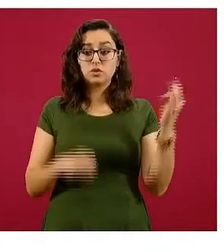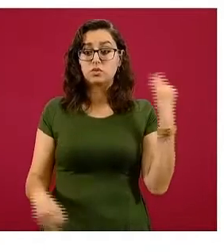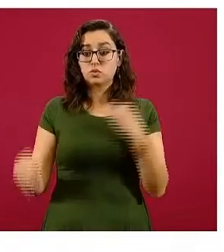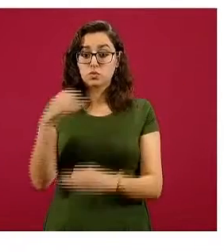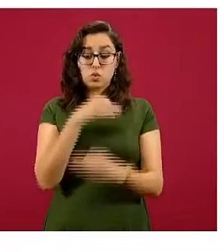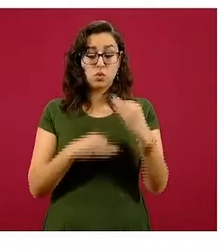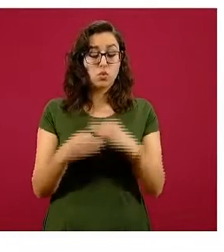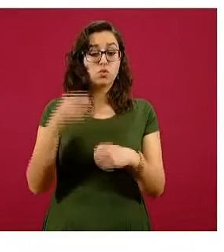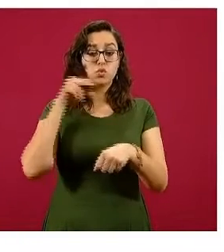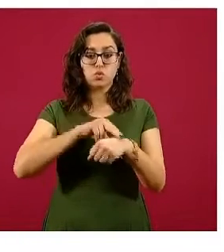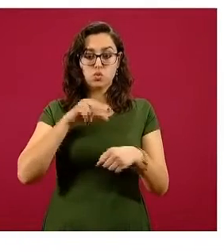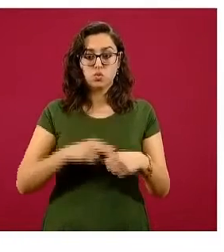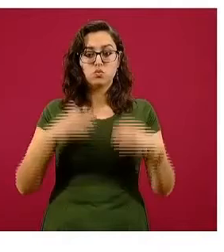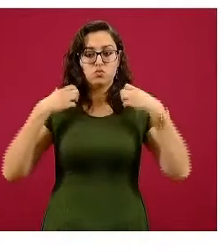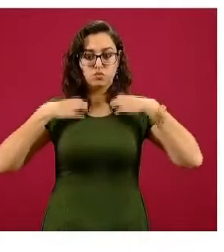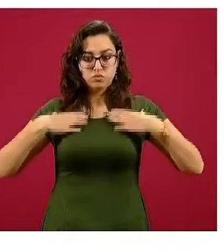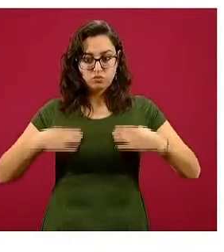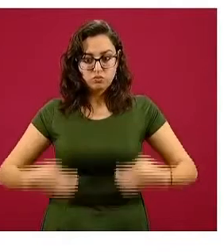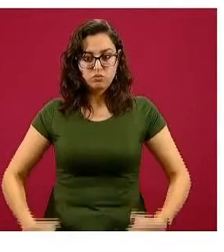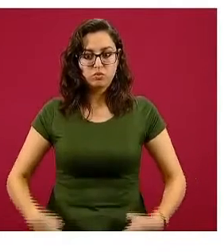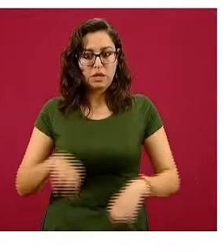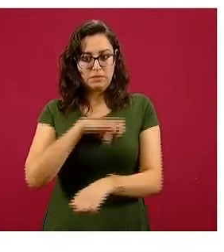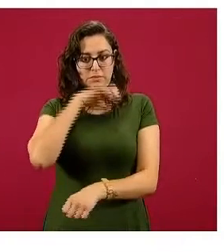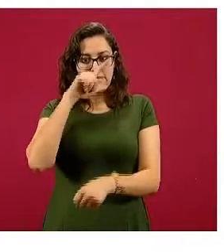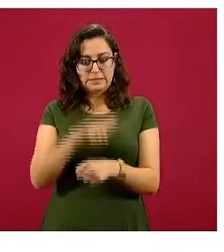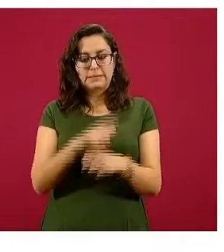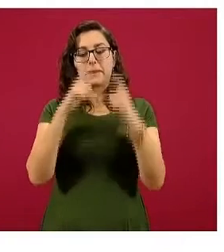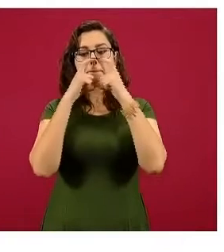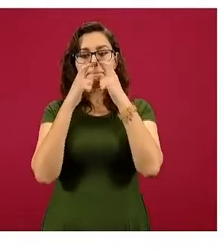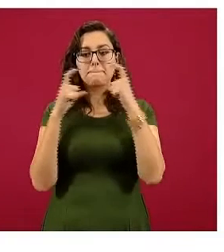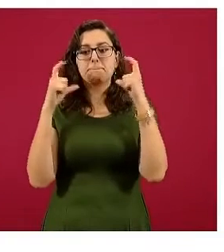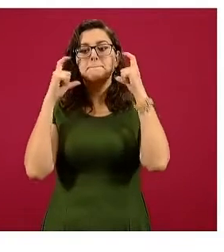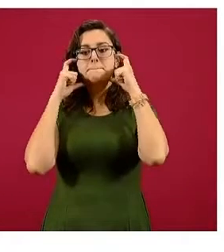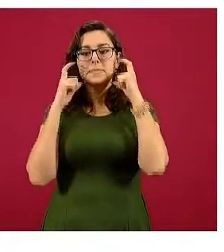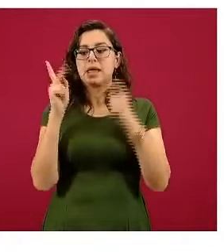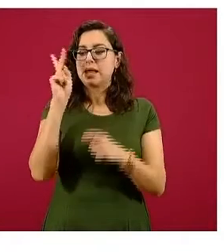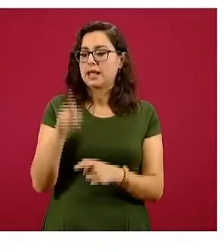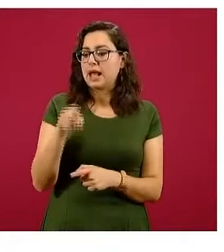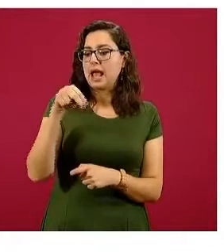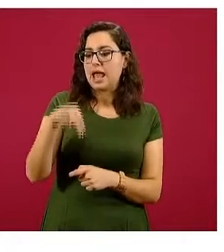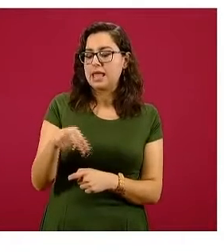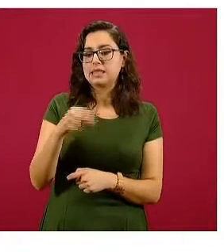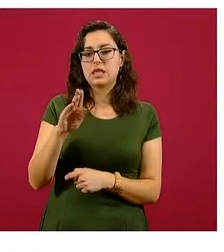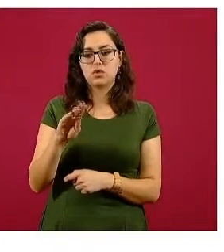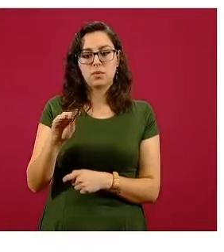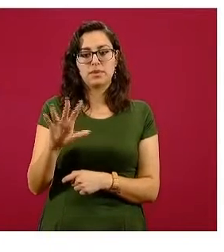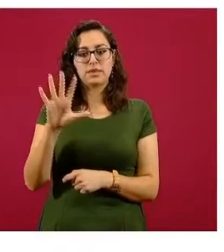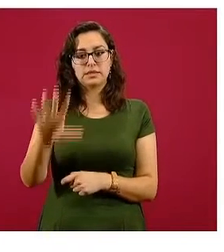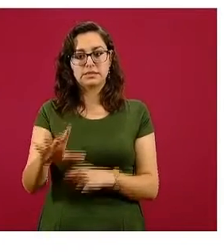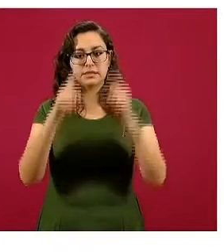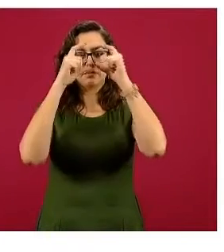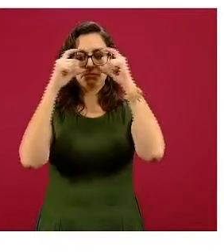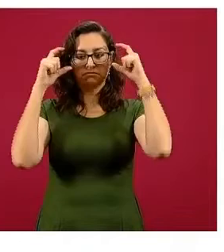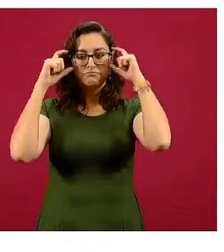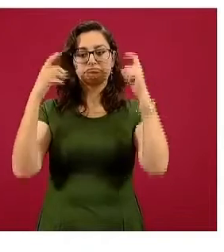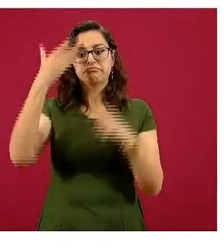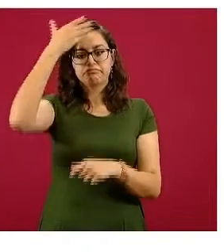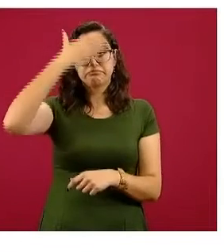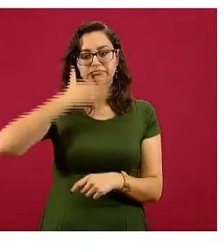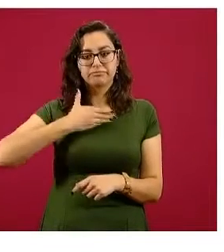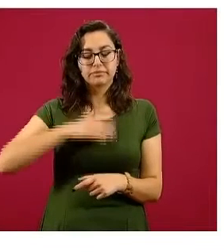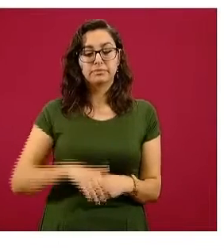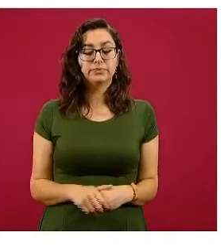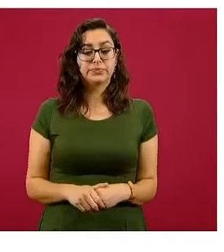uniforme quirúrgico, cubrebocas, el cubrebocas KN95, lentes y careta.